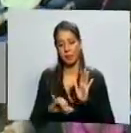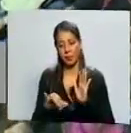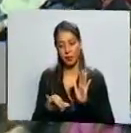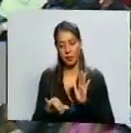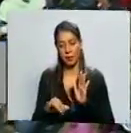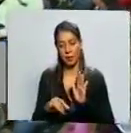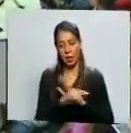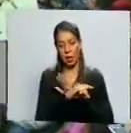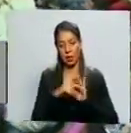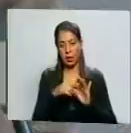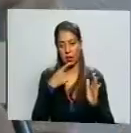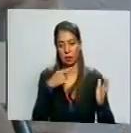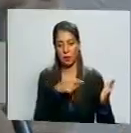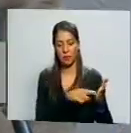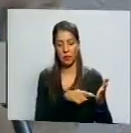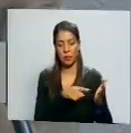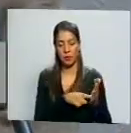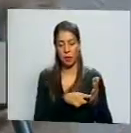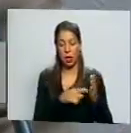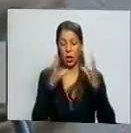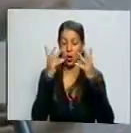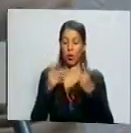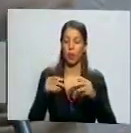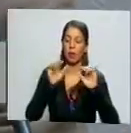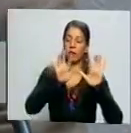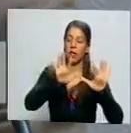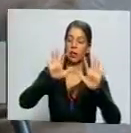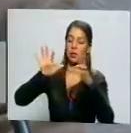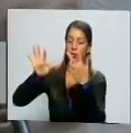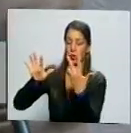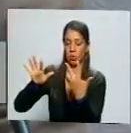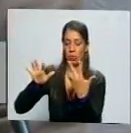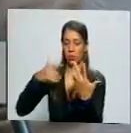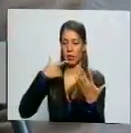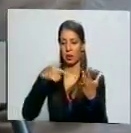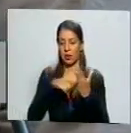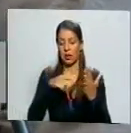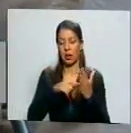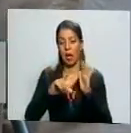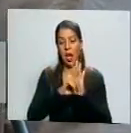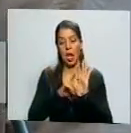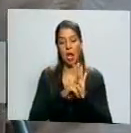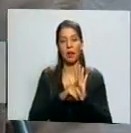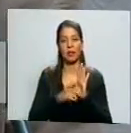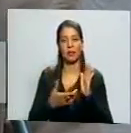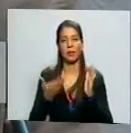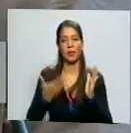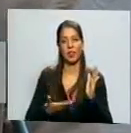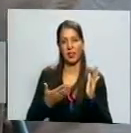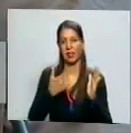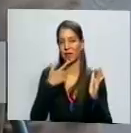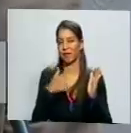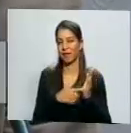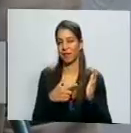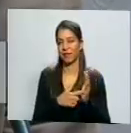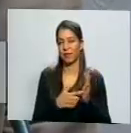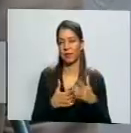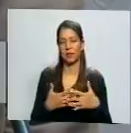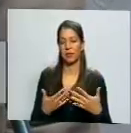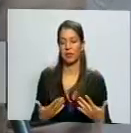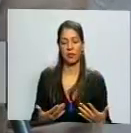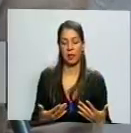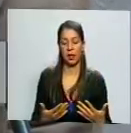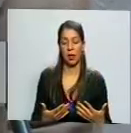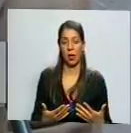el artículo número 18 de esta importante ley, donde será